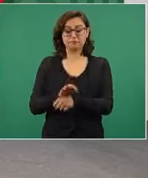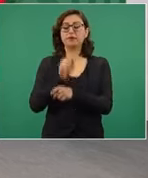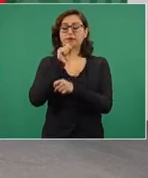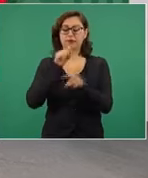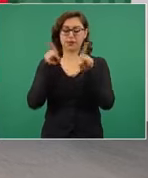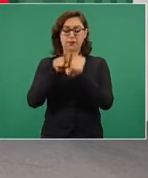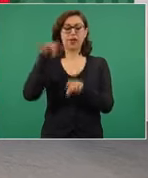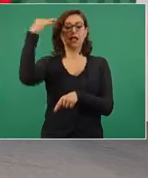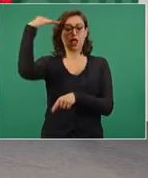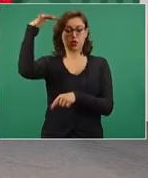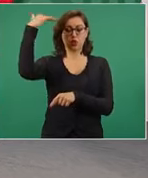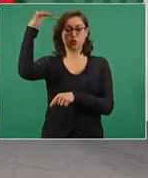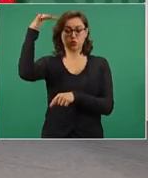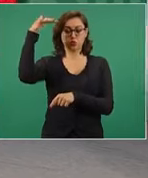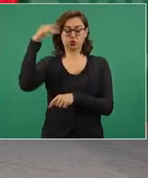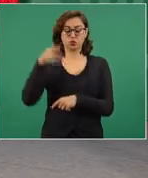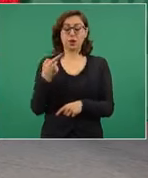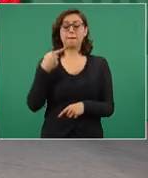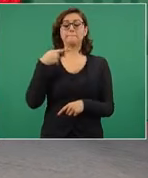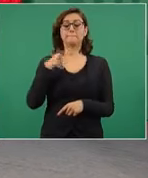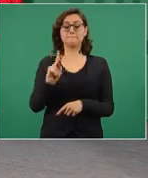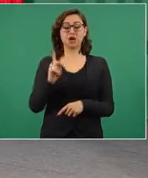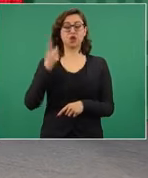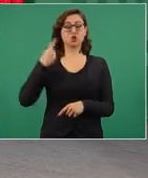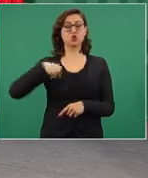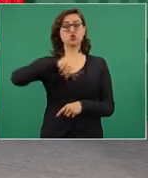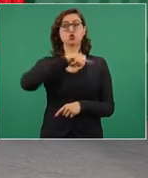pero lo que queremos es